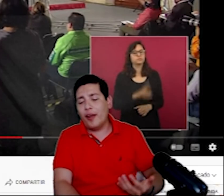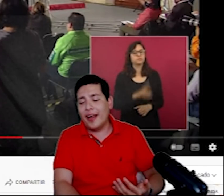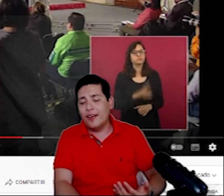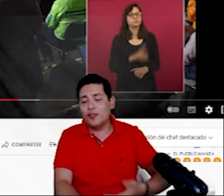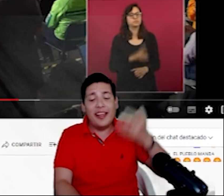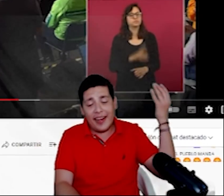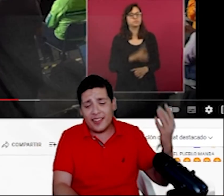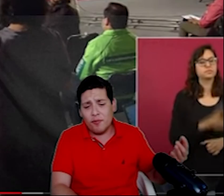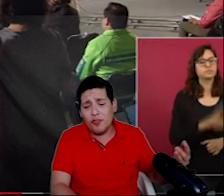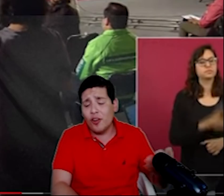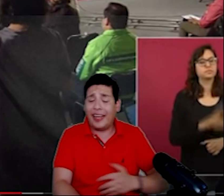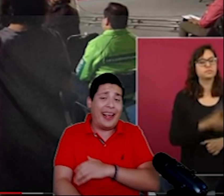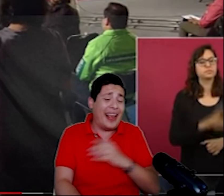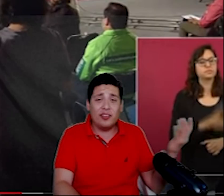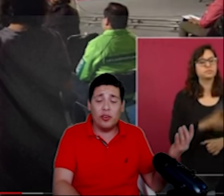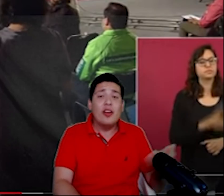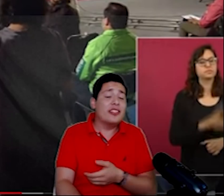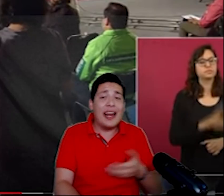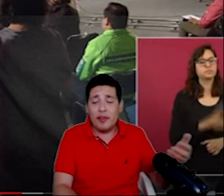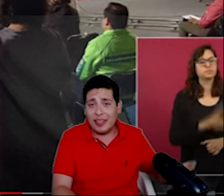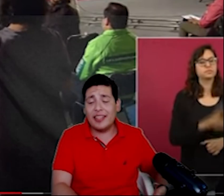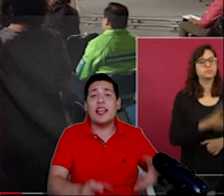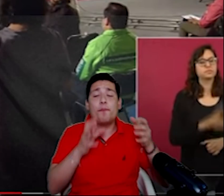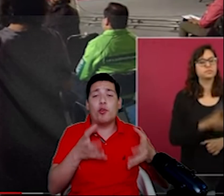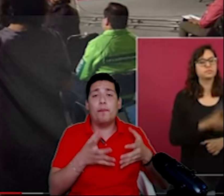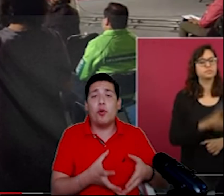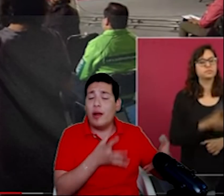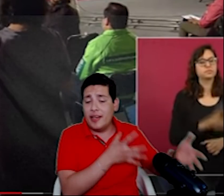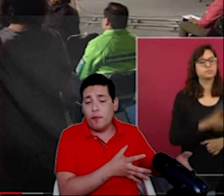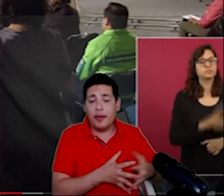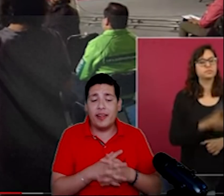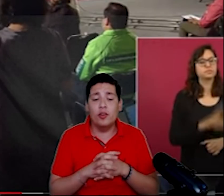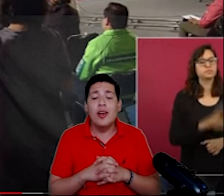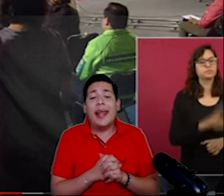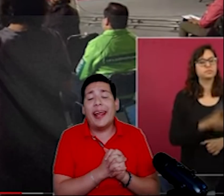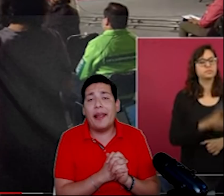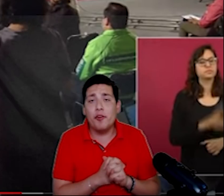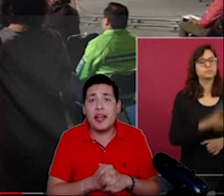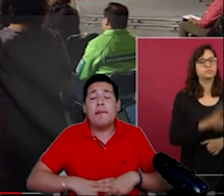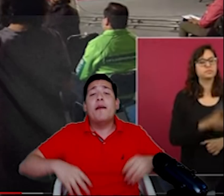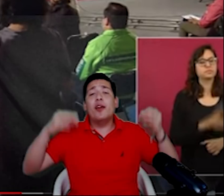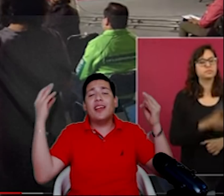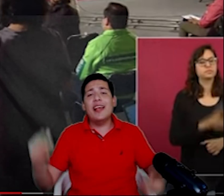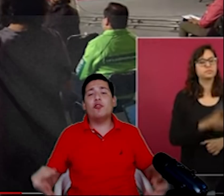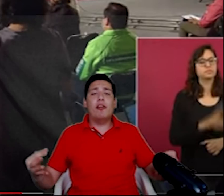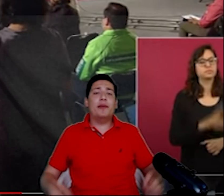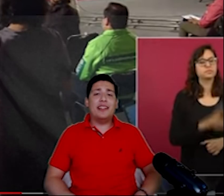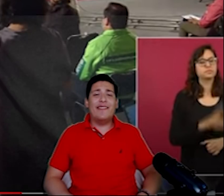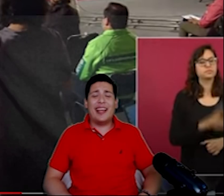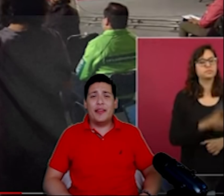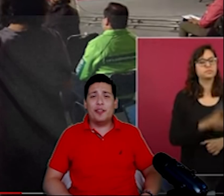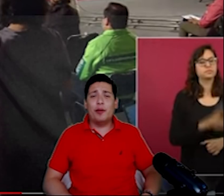si fueran los líderes del mundo, que esto ya no es así y poco a poco han ido perdiendo hegemonía. Pues de esto